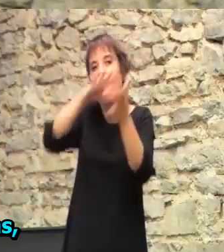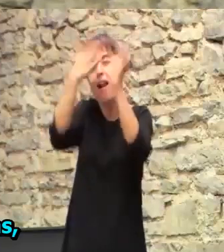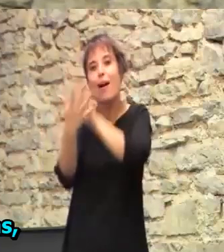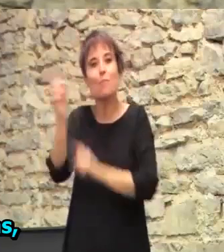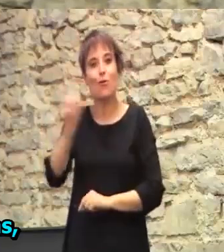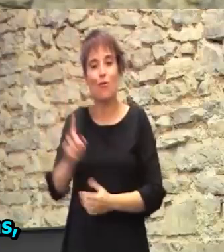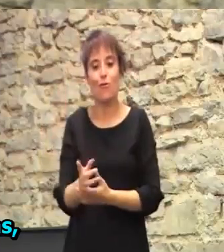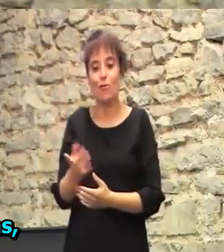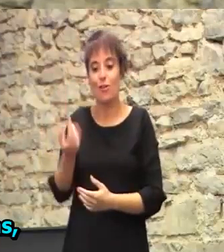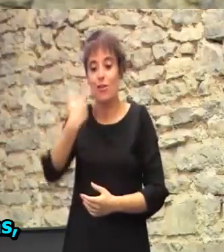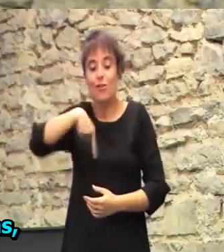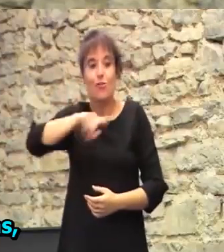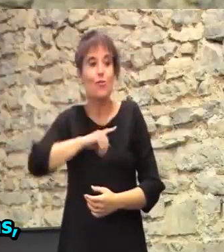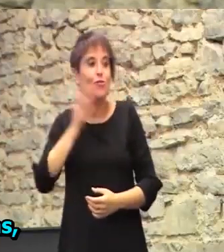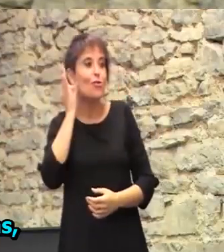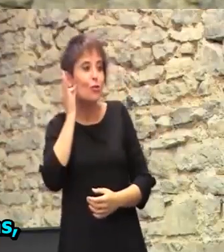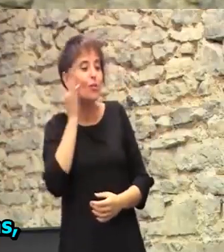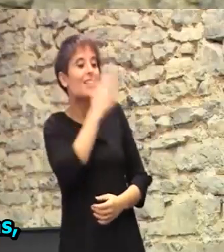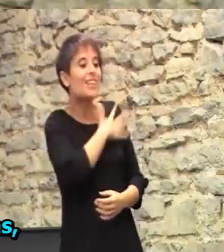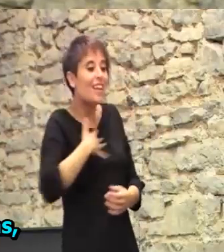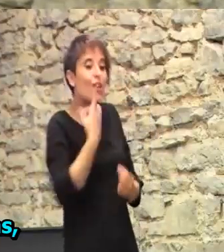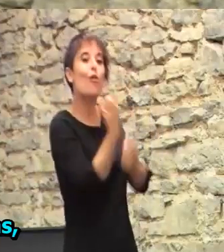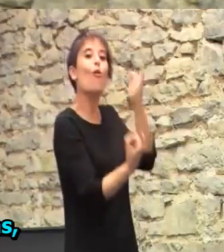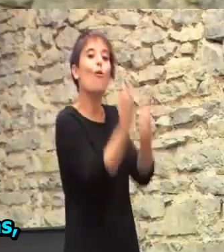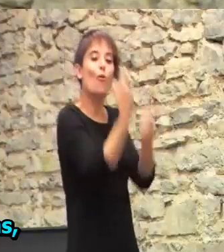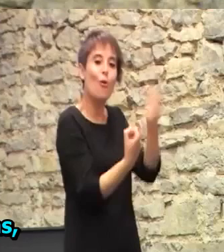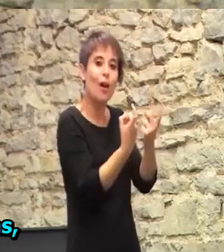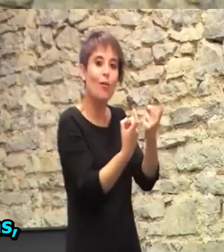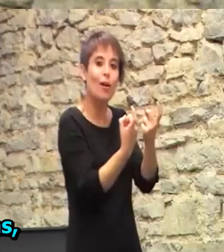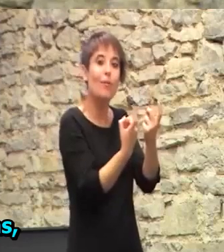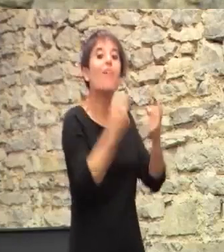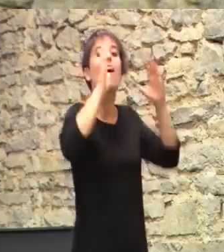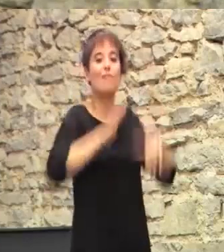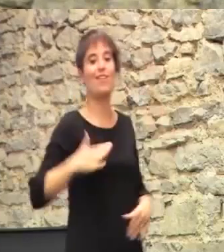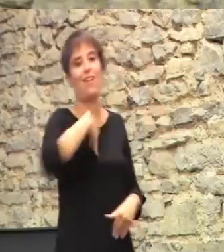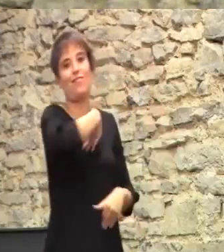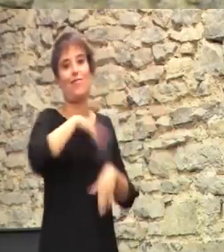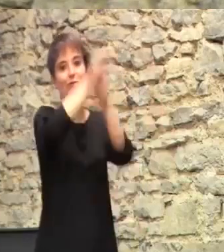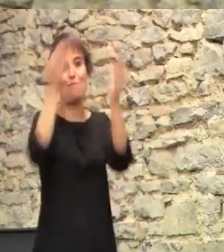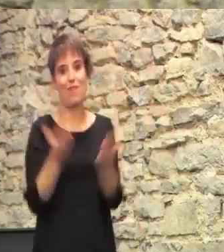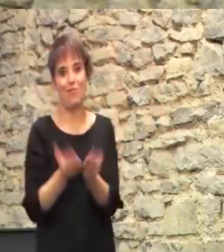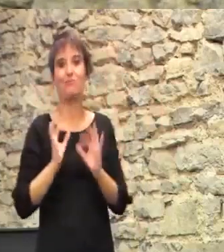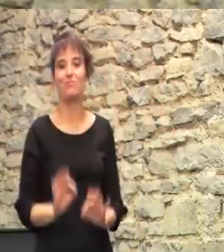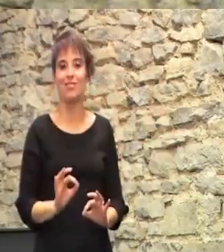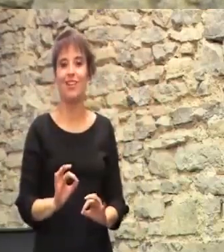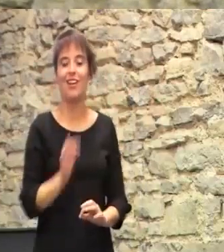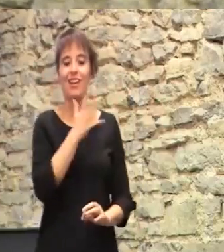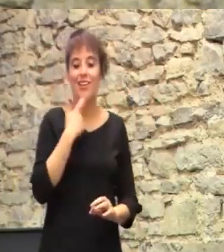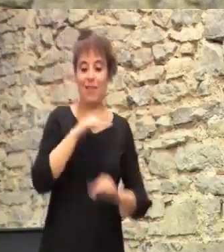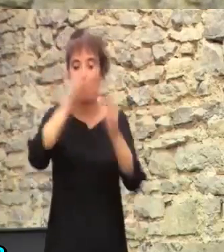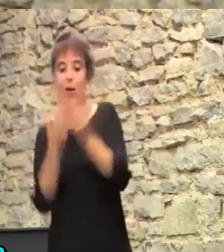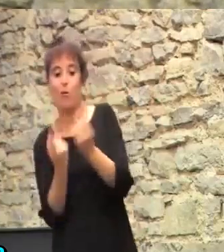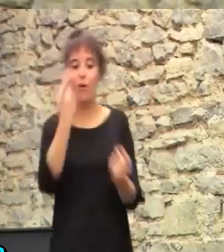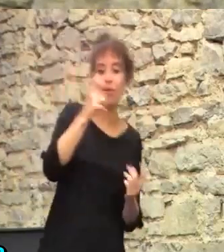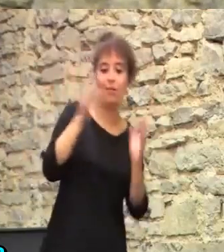nosotras salimos a querer ser jugadoras pero sin dejar de ser balones sino que es decir balón juguetera